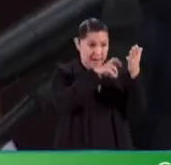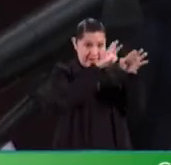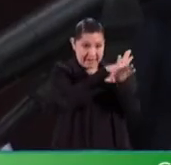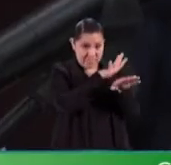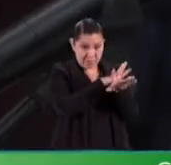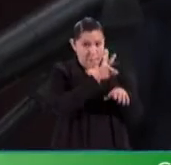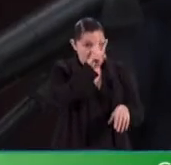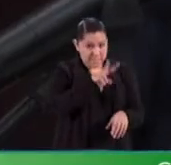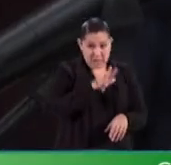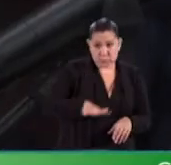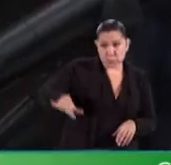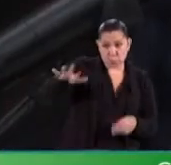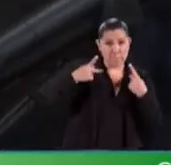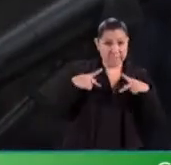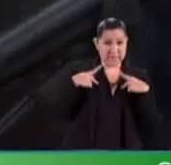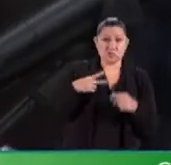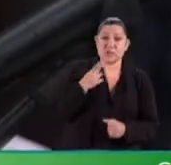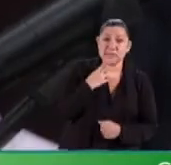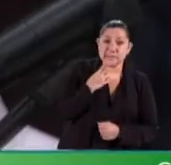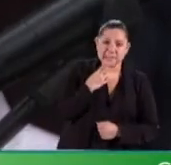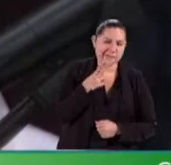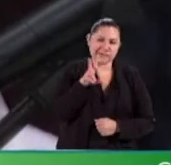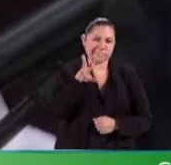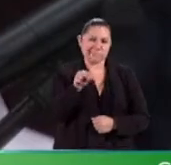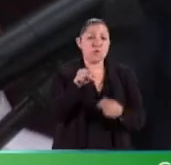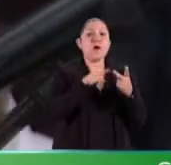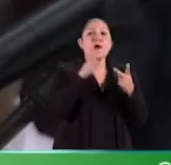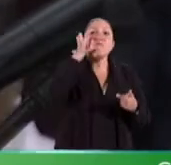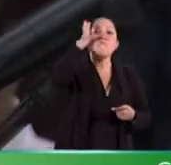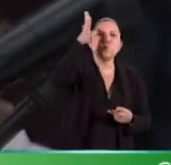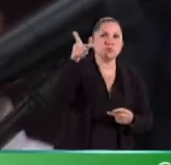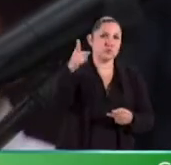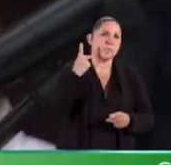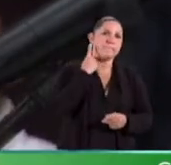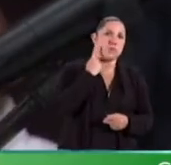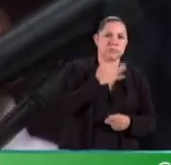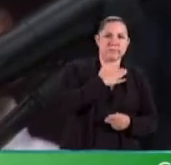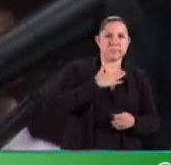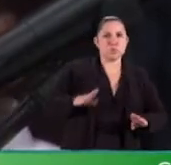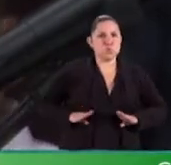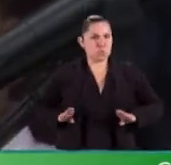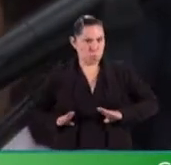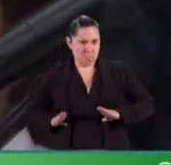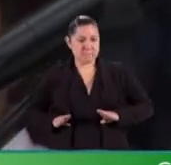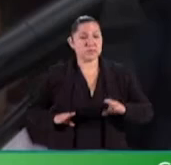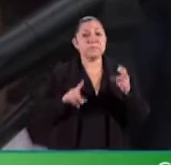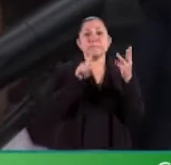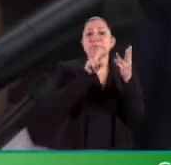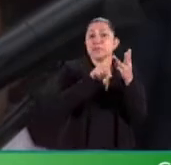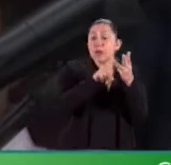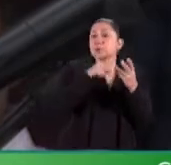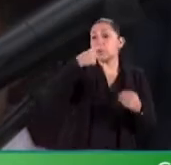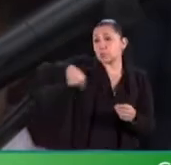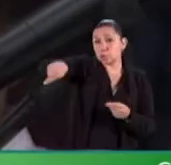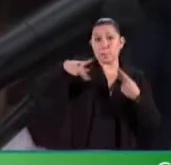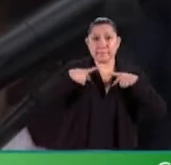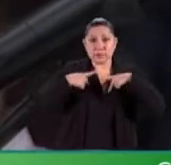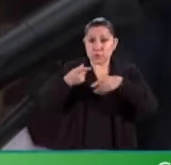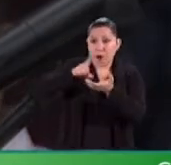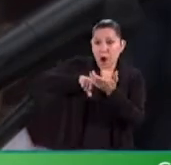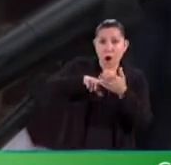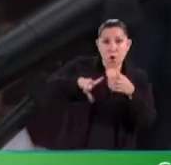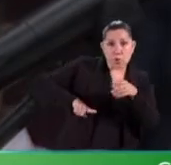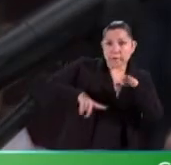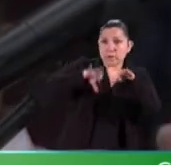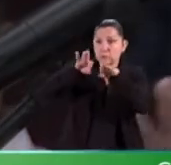personas. Dos, someterá a la justicia a facciones políticas. Tres, lastima a las y los servidores públicos. Y cuatro, rompe el